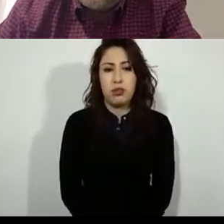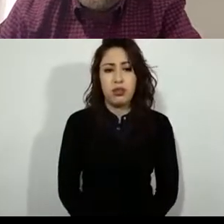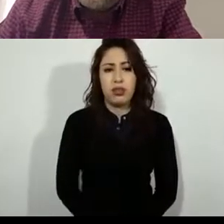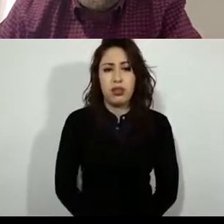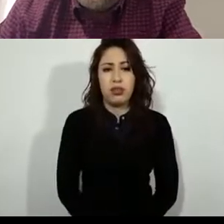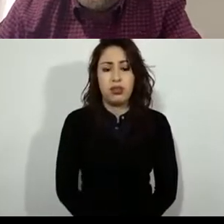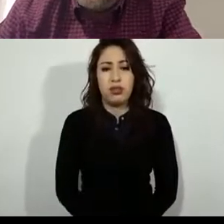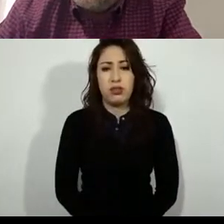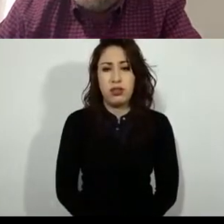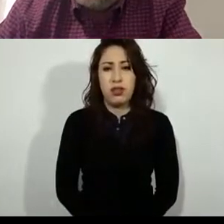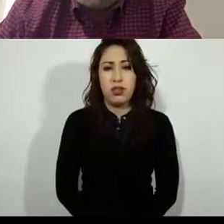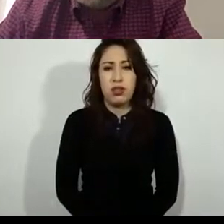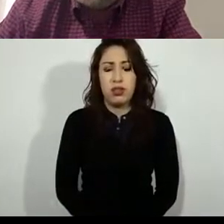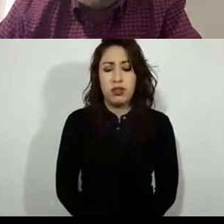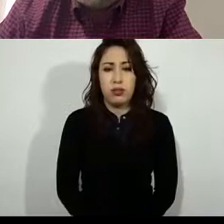Bien.